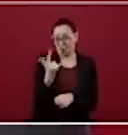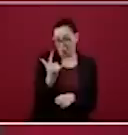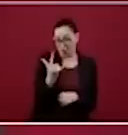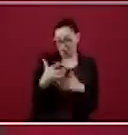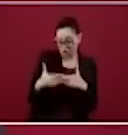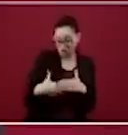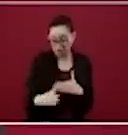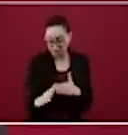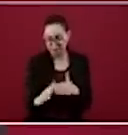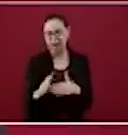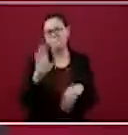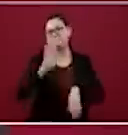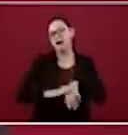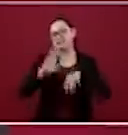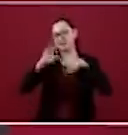porque nosotros